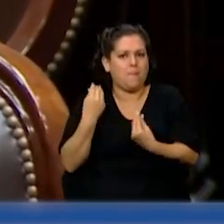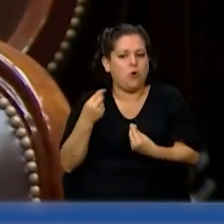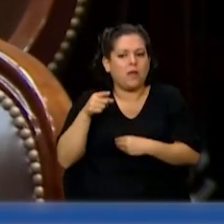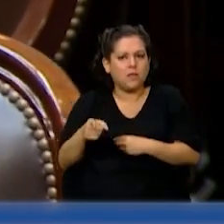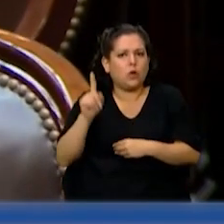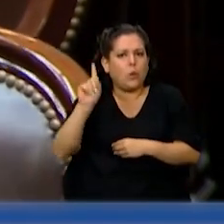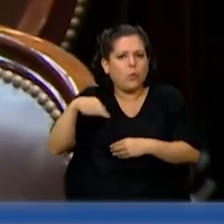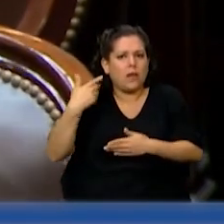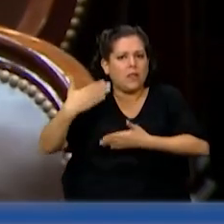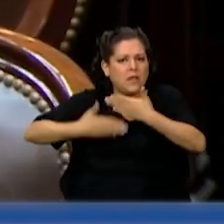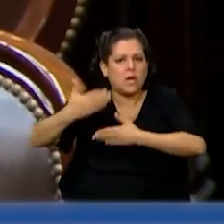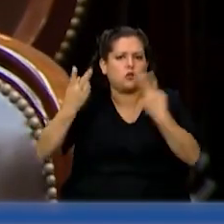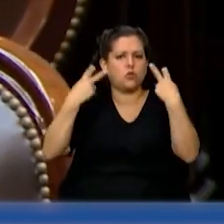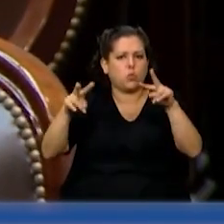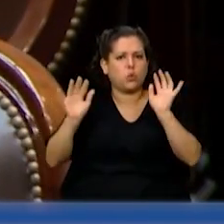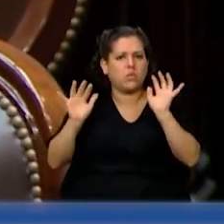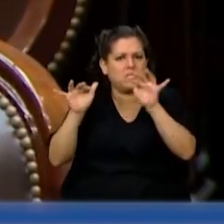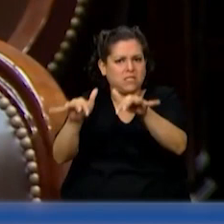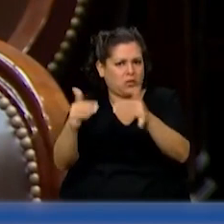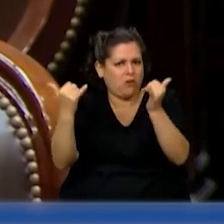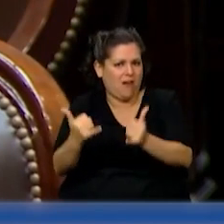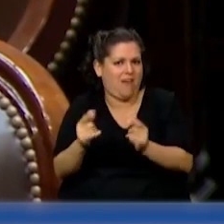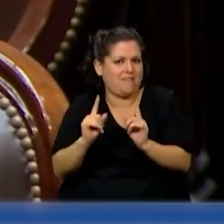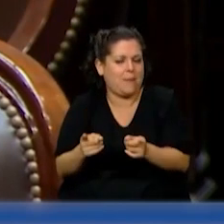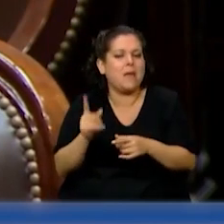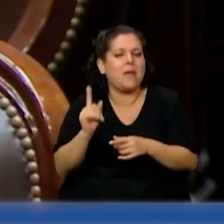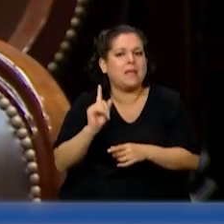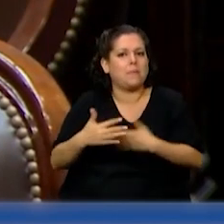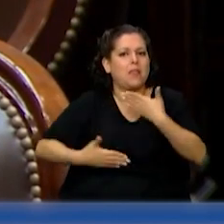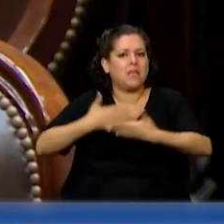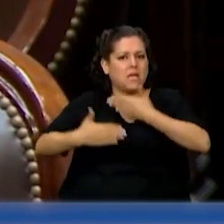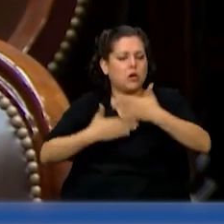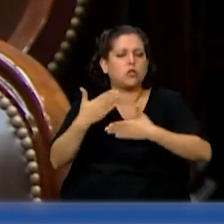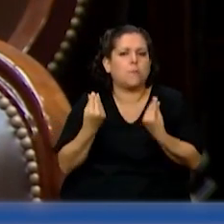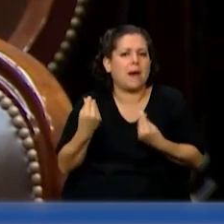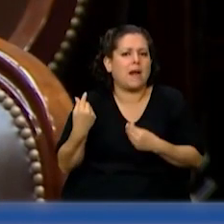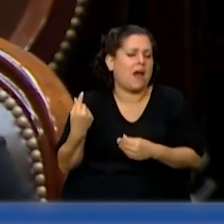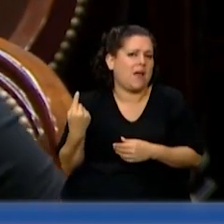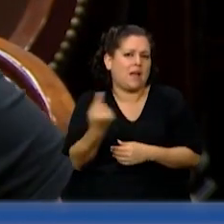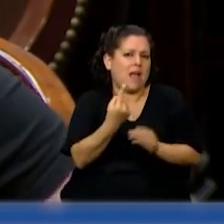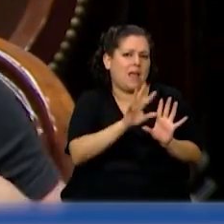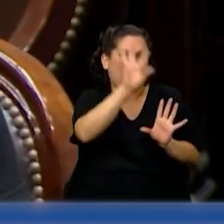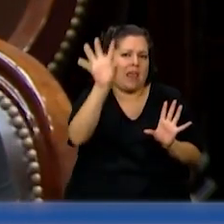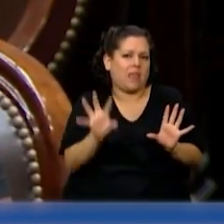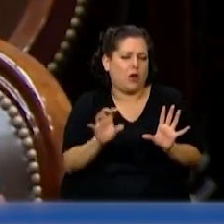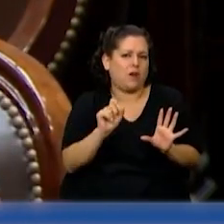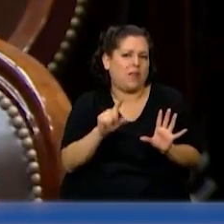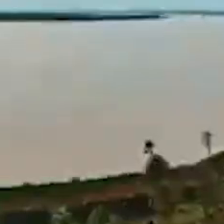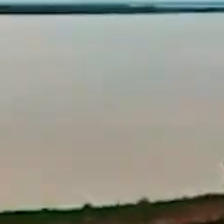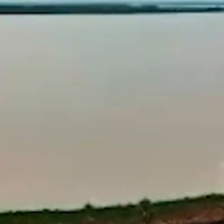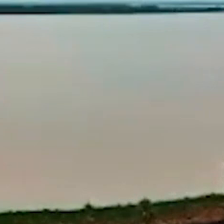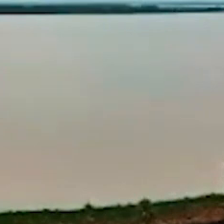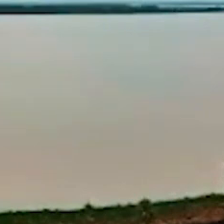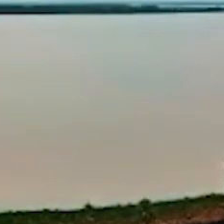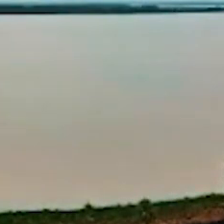un desarrollo turístico y sobre todo también un desarrollo para cada una de las regiones de nuestra